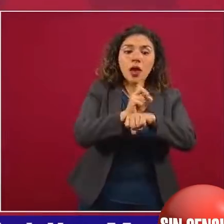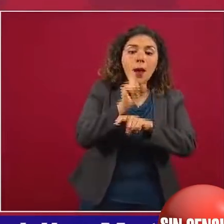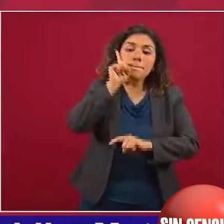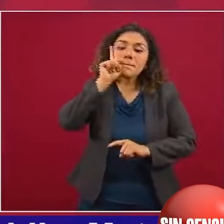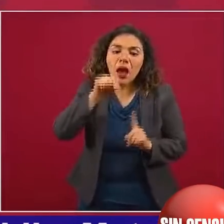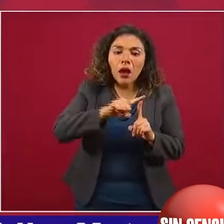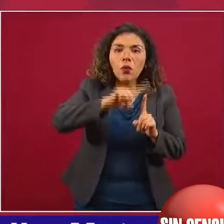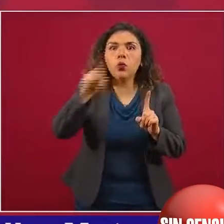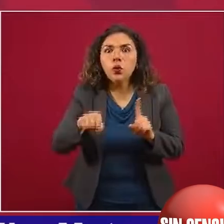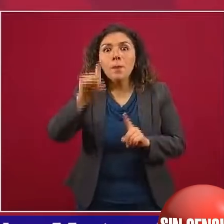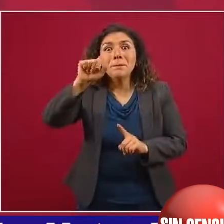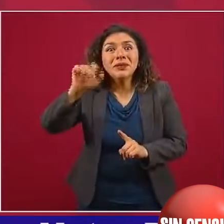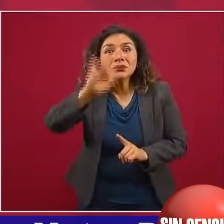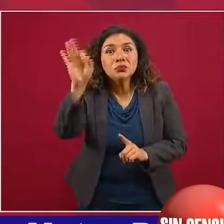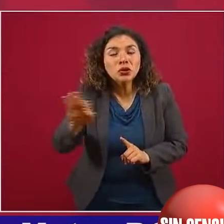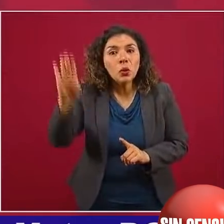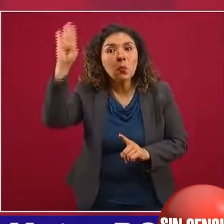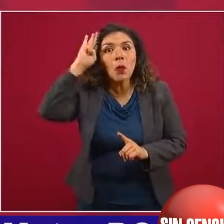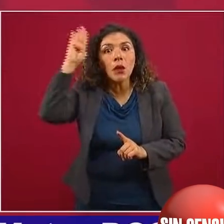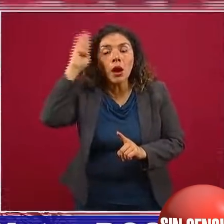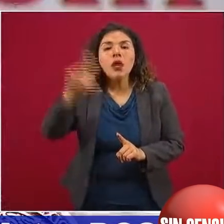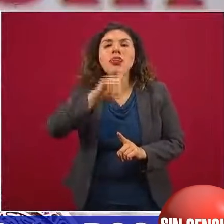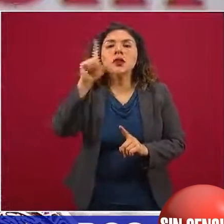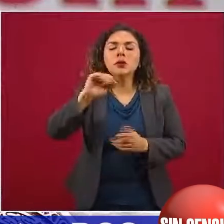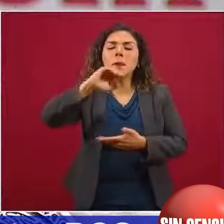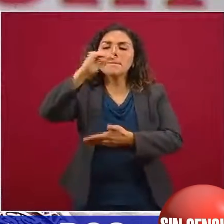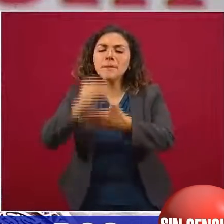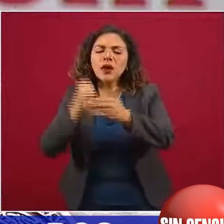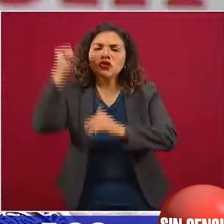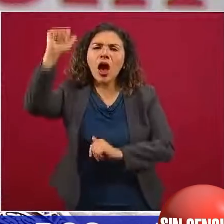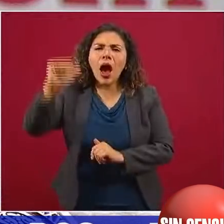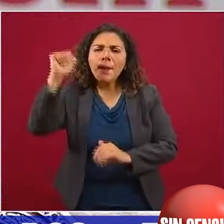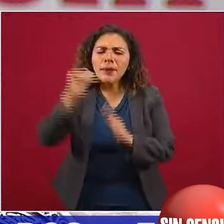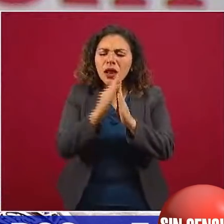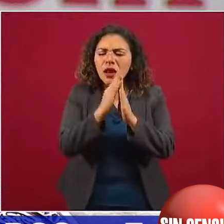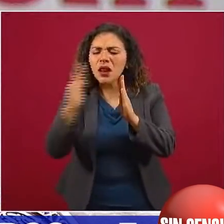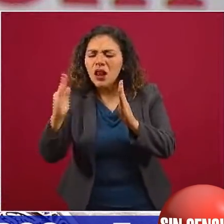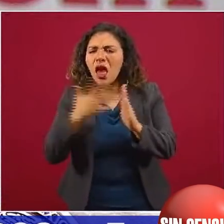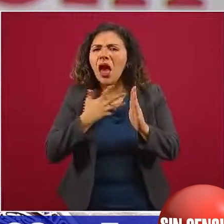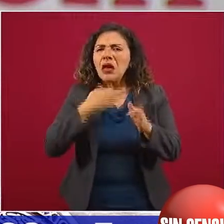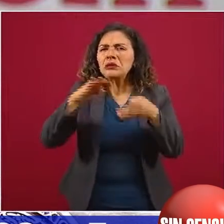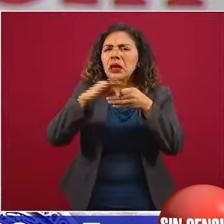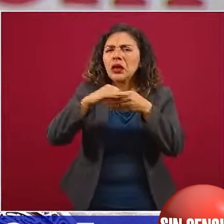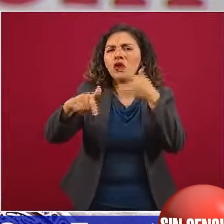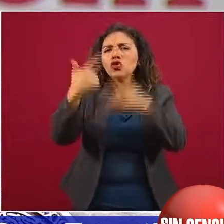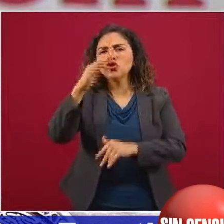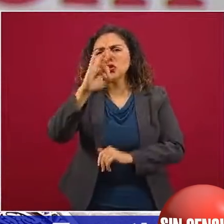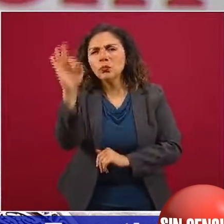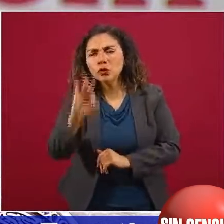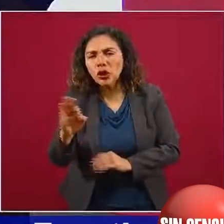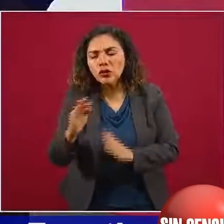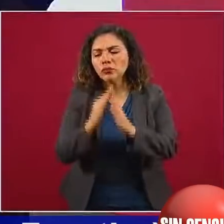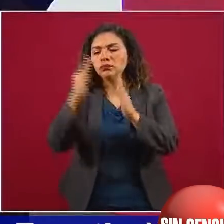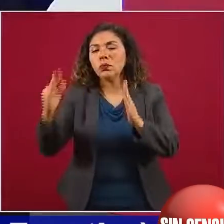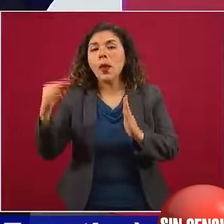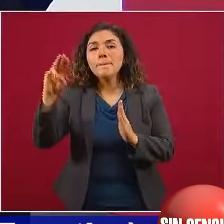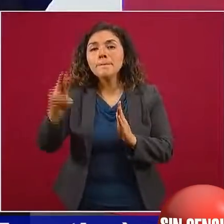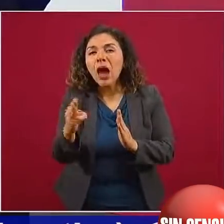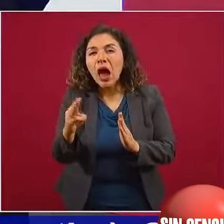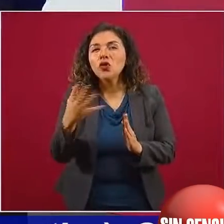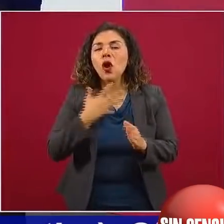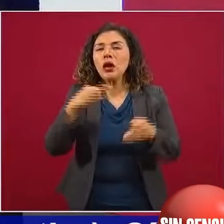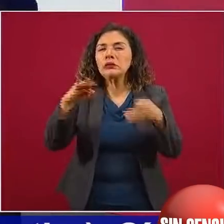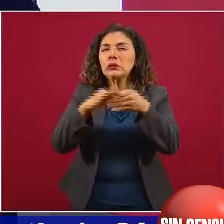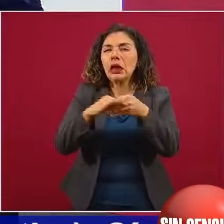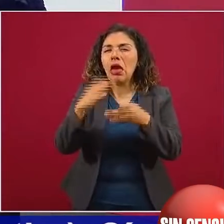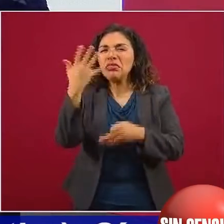fue reduciendo y en abril bajó a cerca de el 12%, en mayo estuvo alrededor de